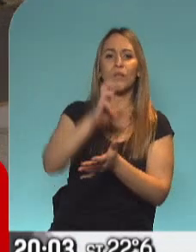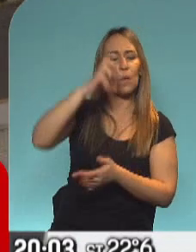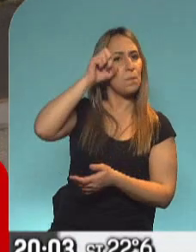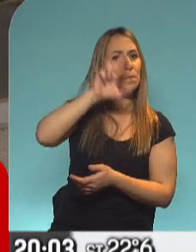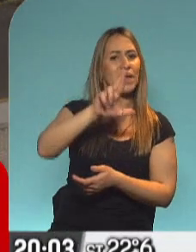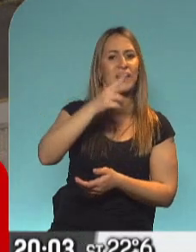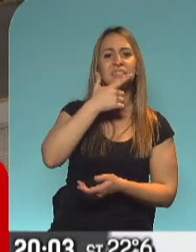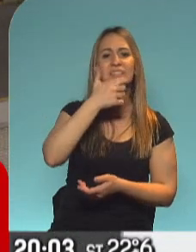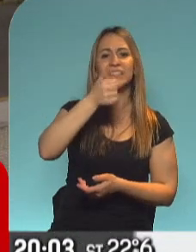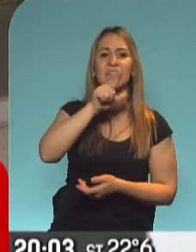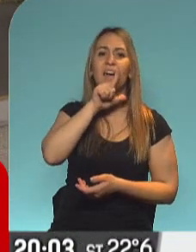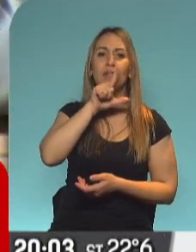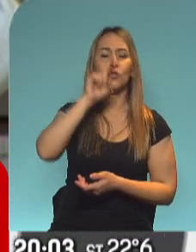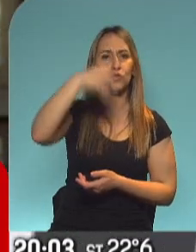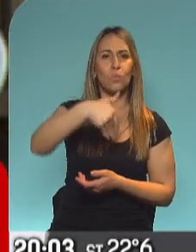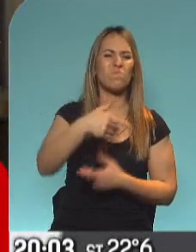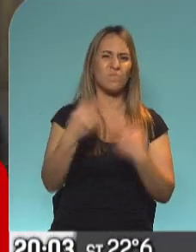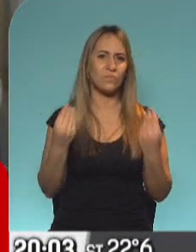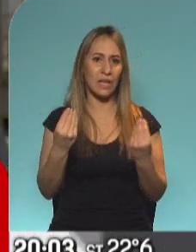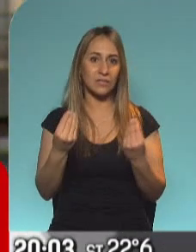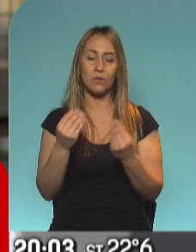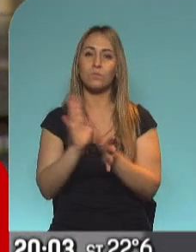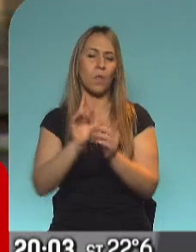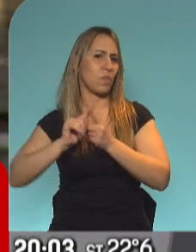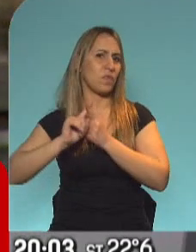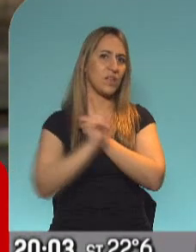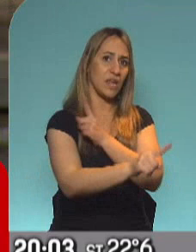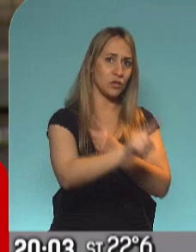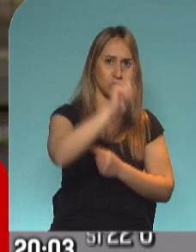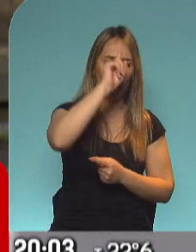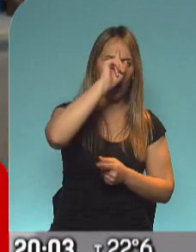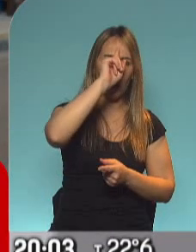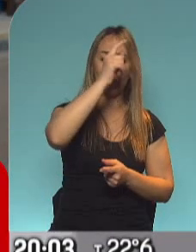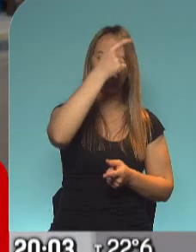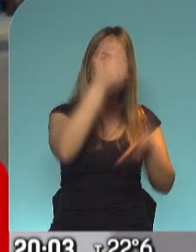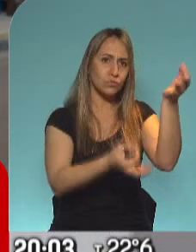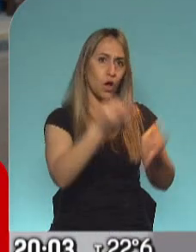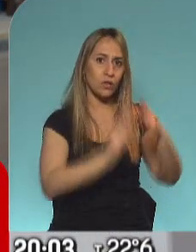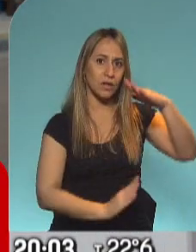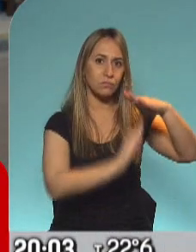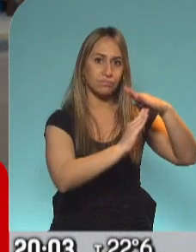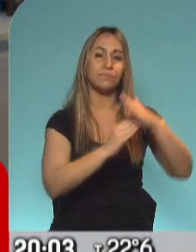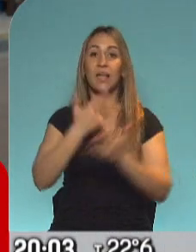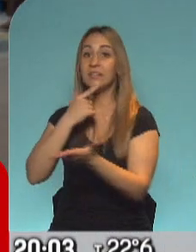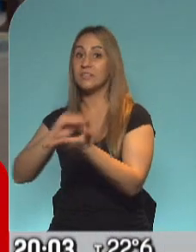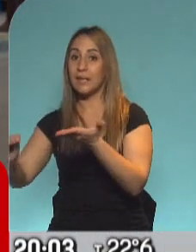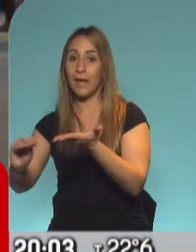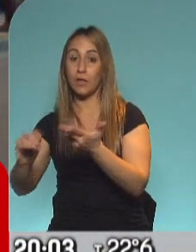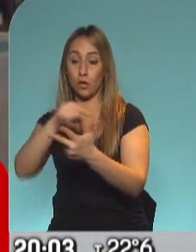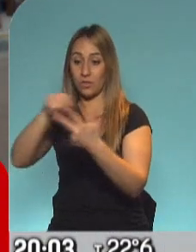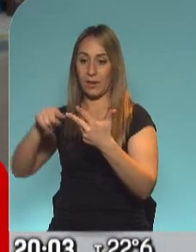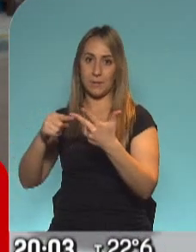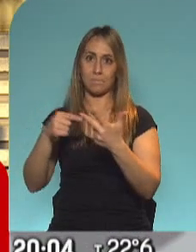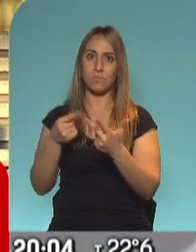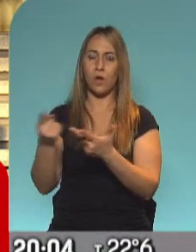saltean instancias jurídicas, van directo a la Corte. Es decir, el Senado revoca esos traslados, los